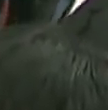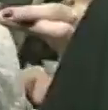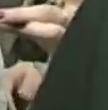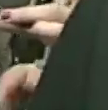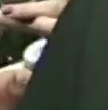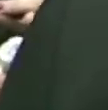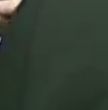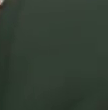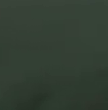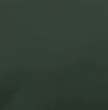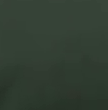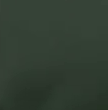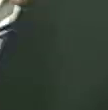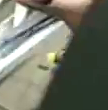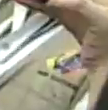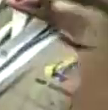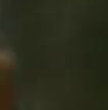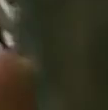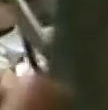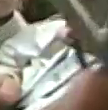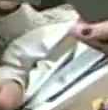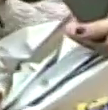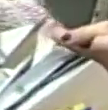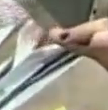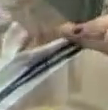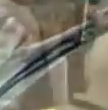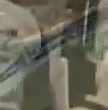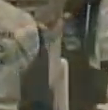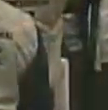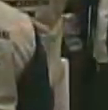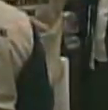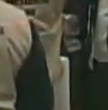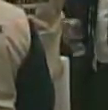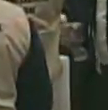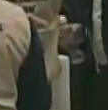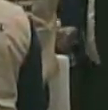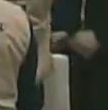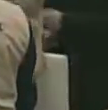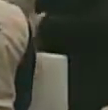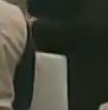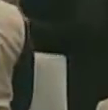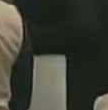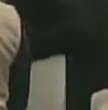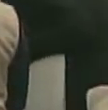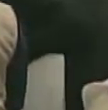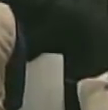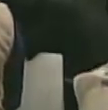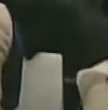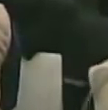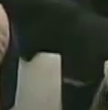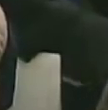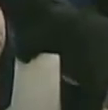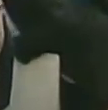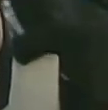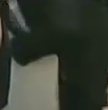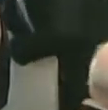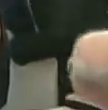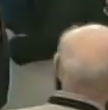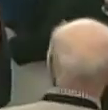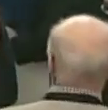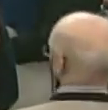República Bolivariana de Venezuela, Nicolás Maduro, que aceptará la Revolución Bolivariana los resultados de estos